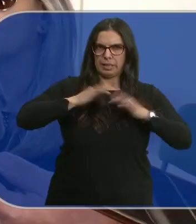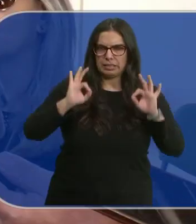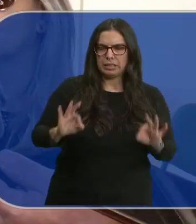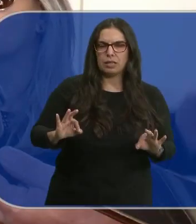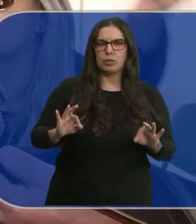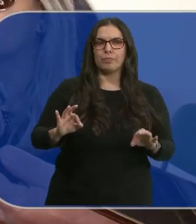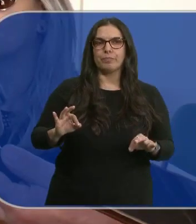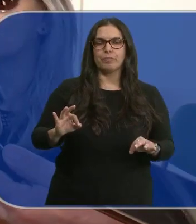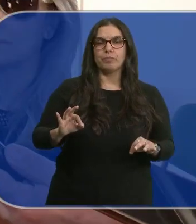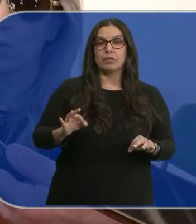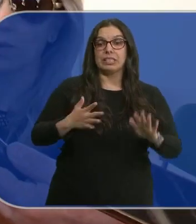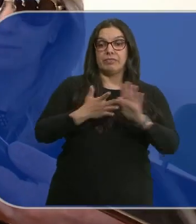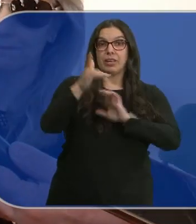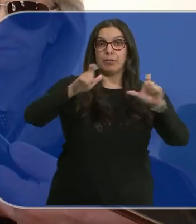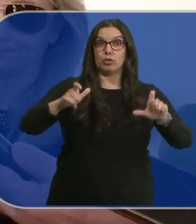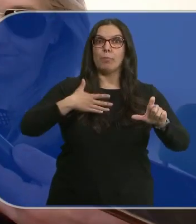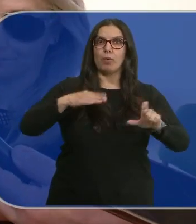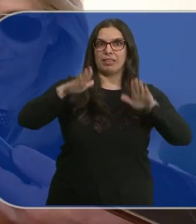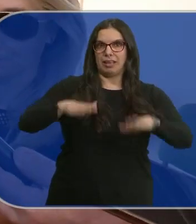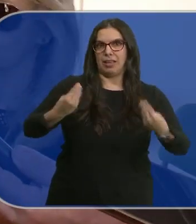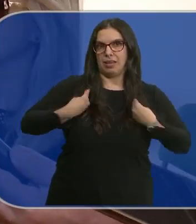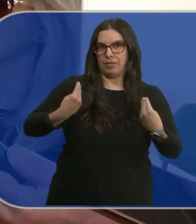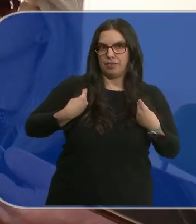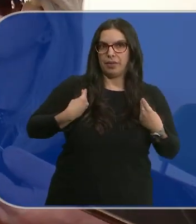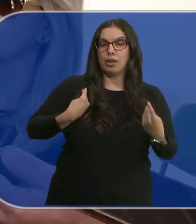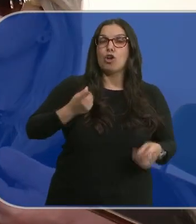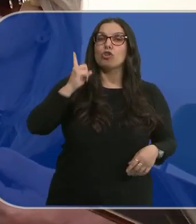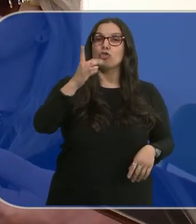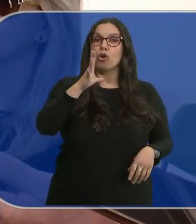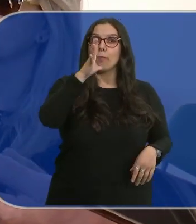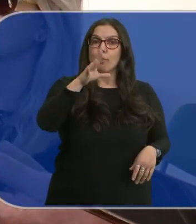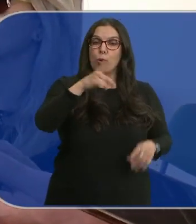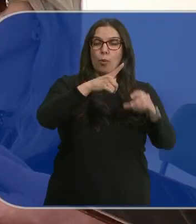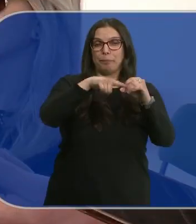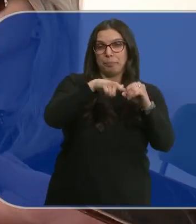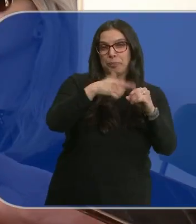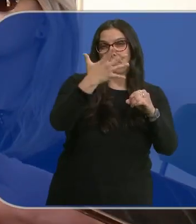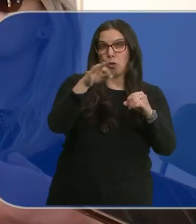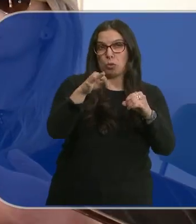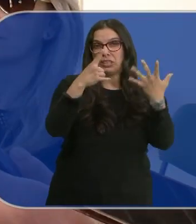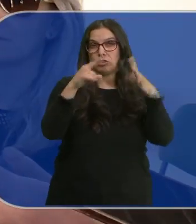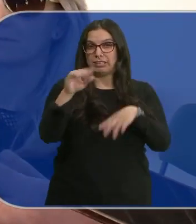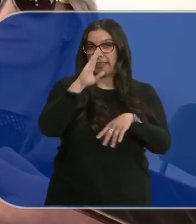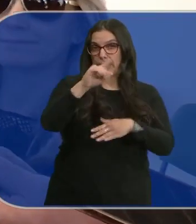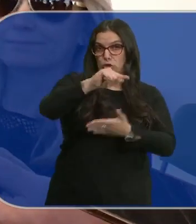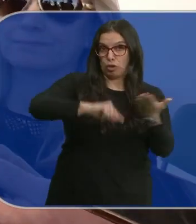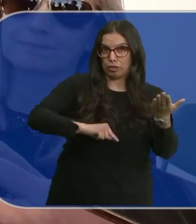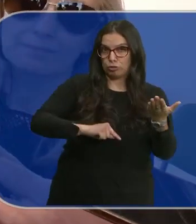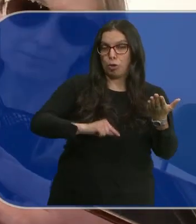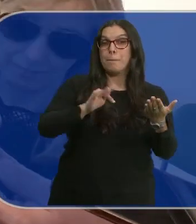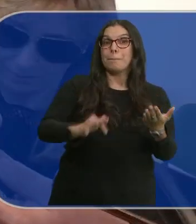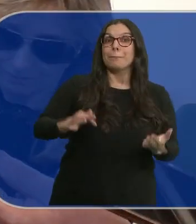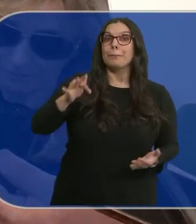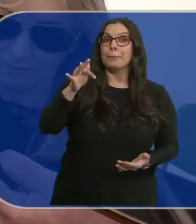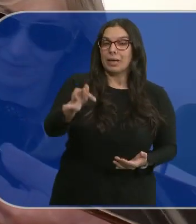cual fijará población no solamente por esos 50 o 60 puestos de trabajo directos,